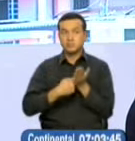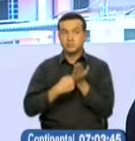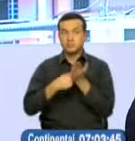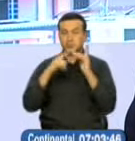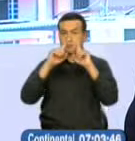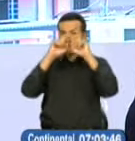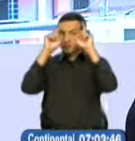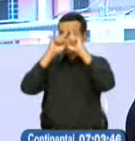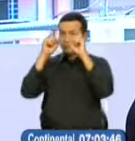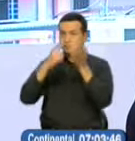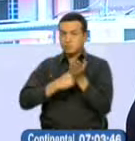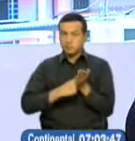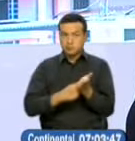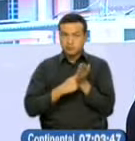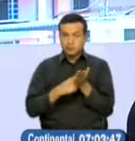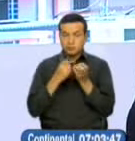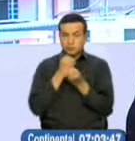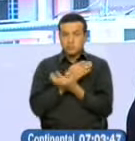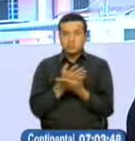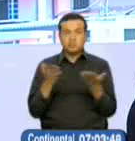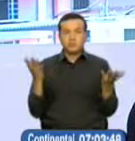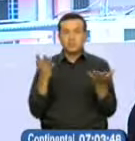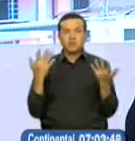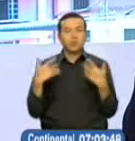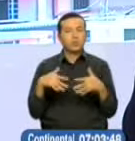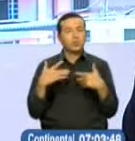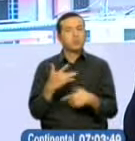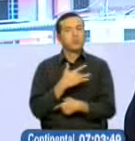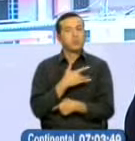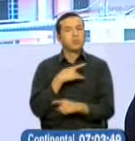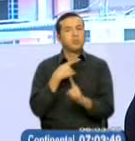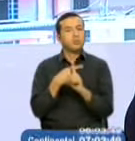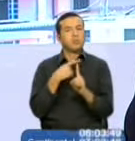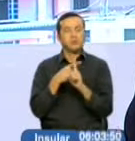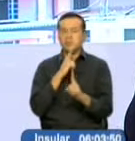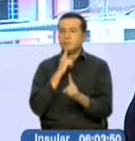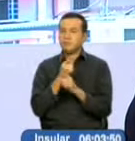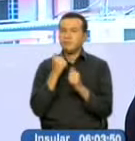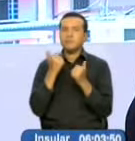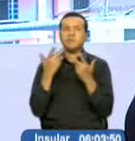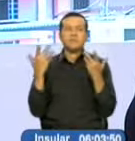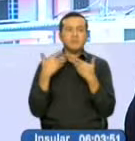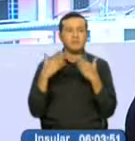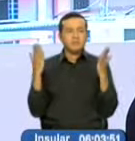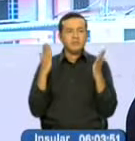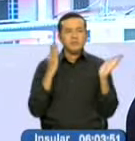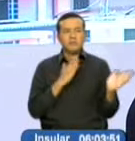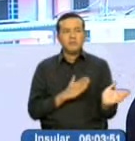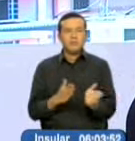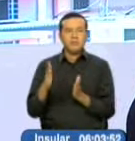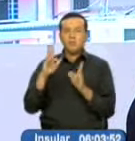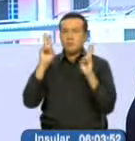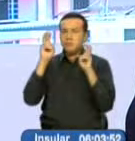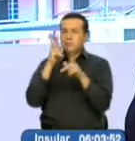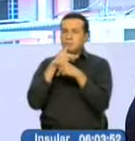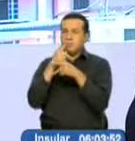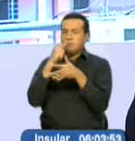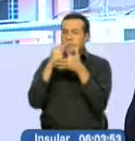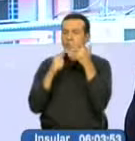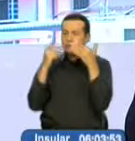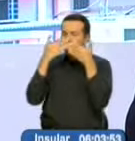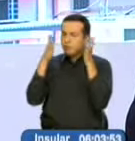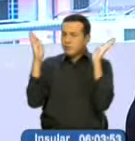empresarios. Yo creo que eso es un mensaje poderosísimo. Detrás de eso, ¿qué hay? Es una apertura completa hacia el sector productivo. Es